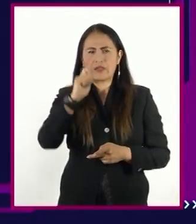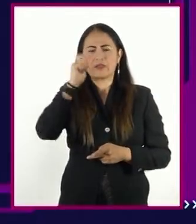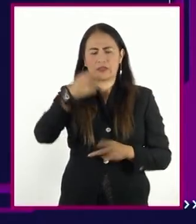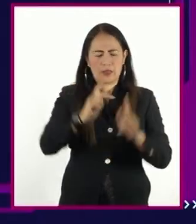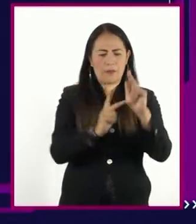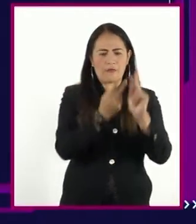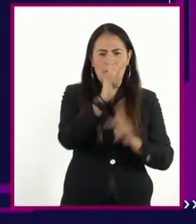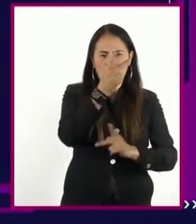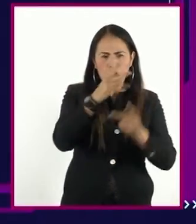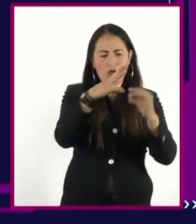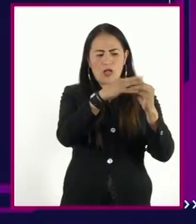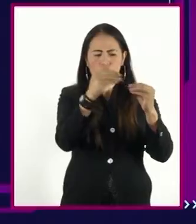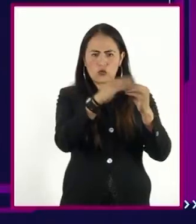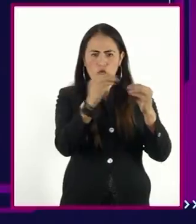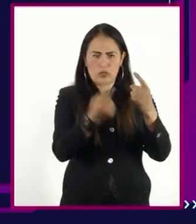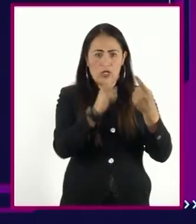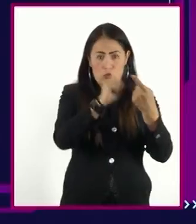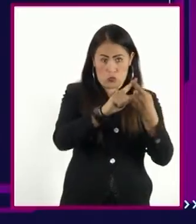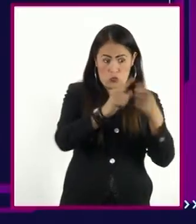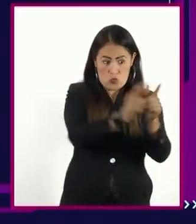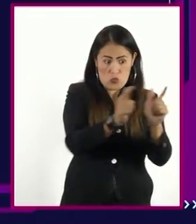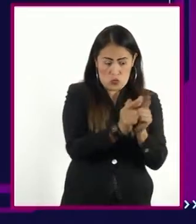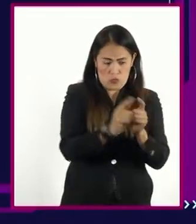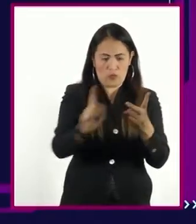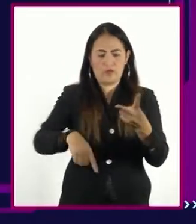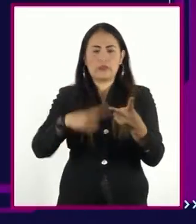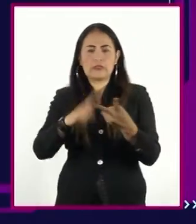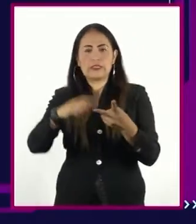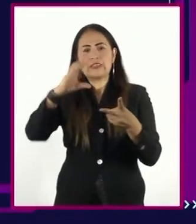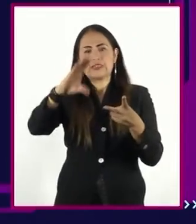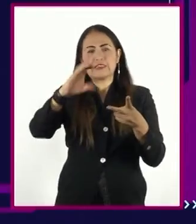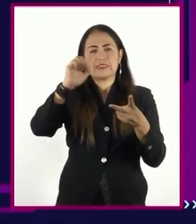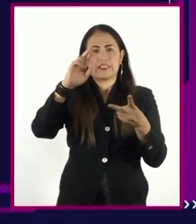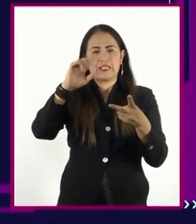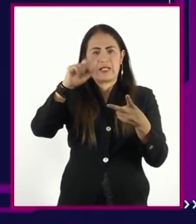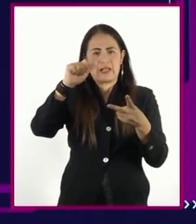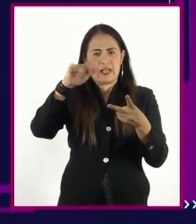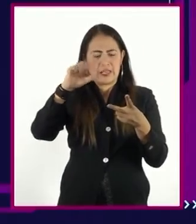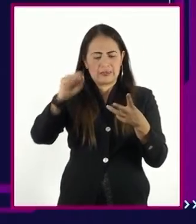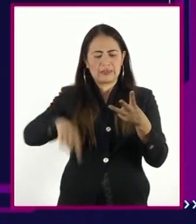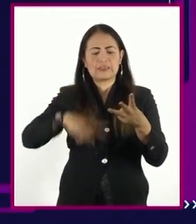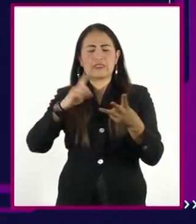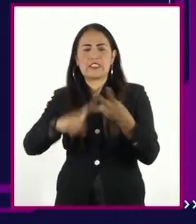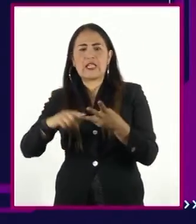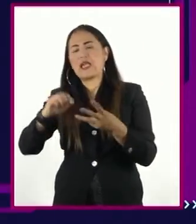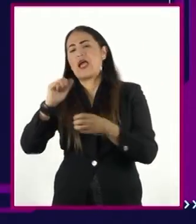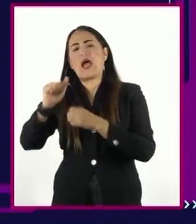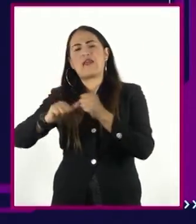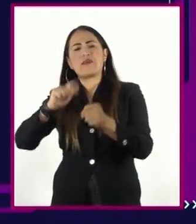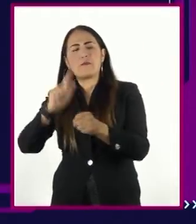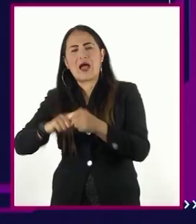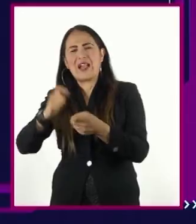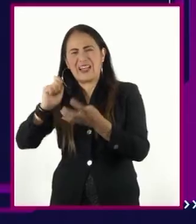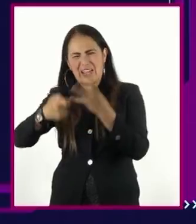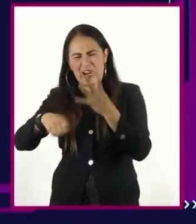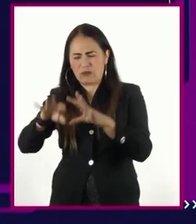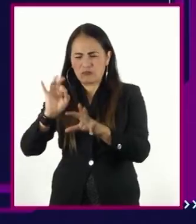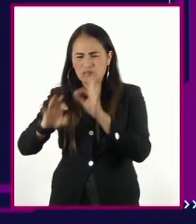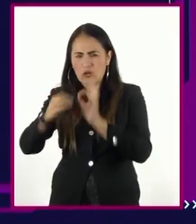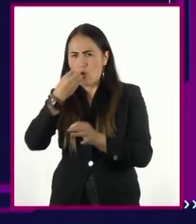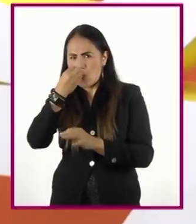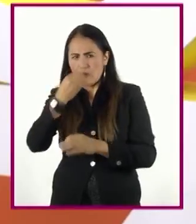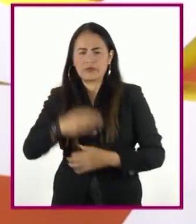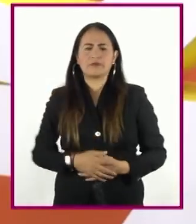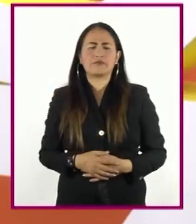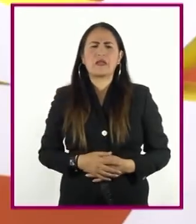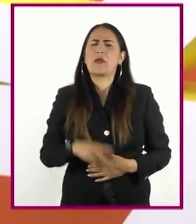verduras y frutas, cereales, leguminosas y alimentos de origen animal. Pero, ¿qué son los sectores,